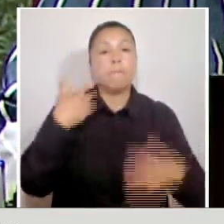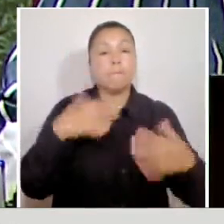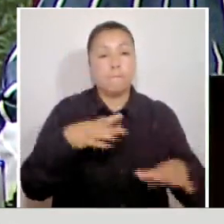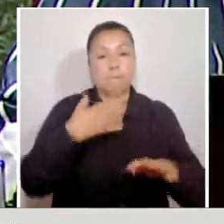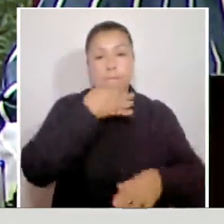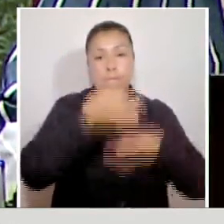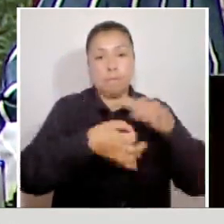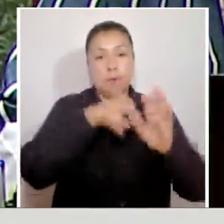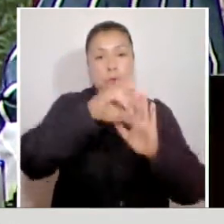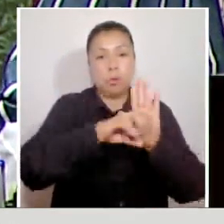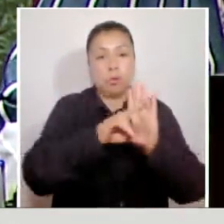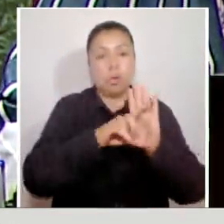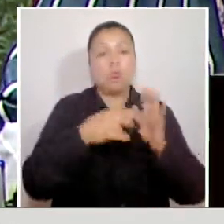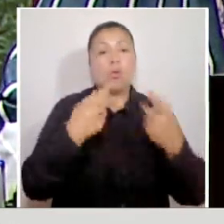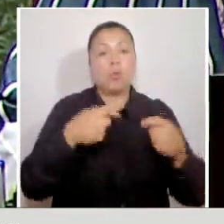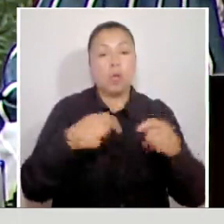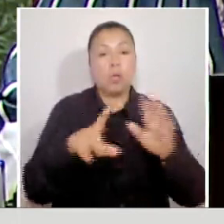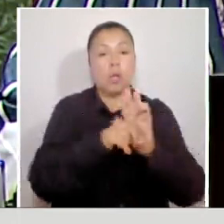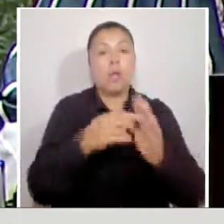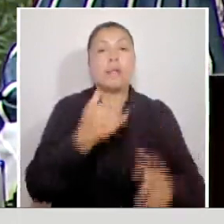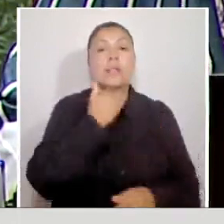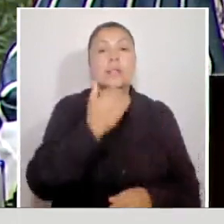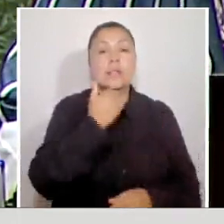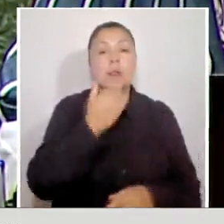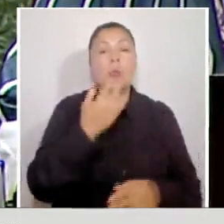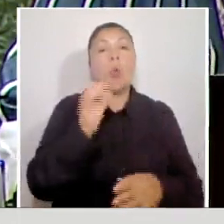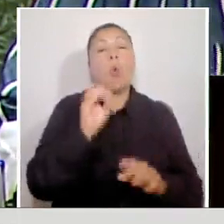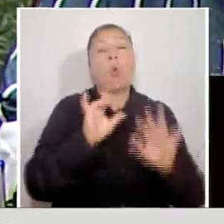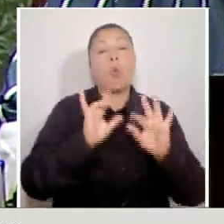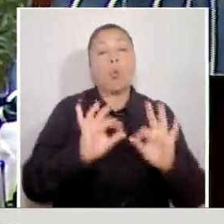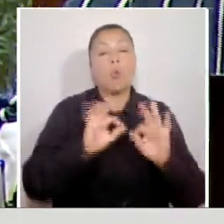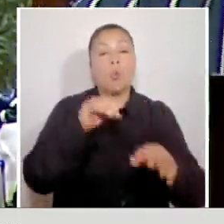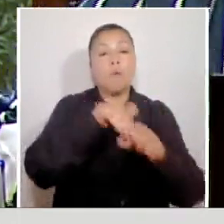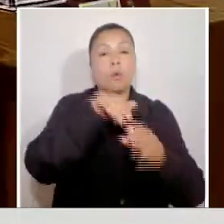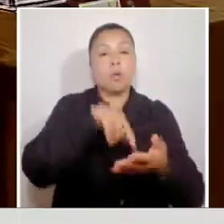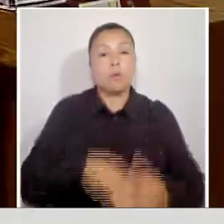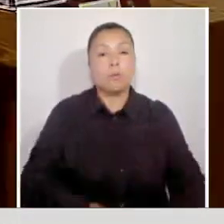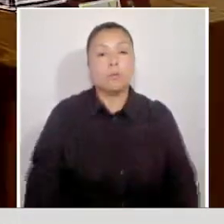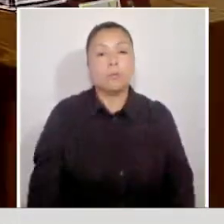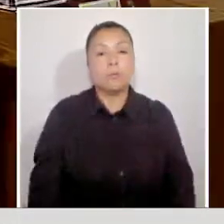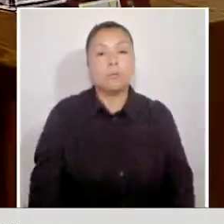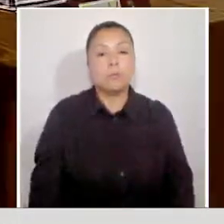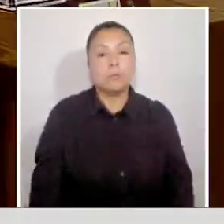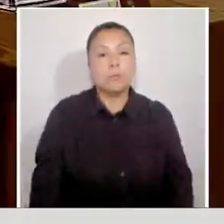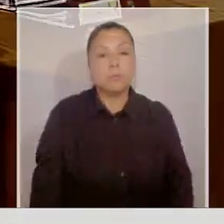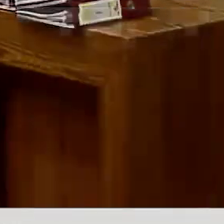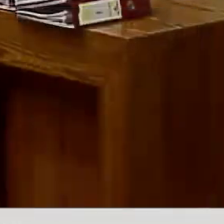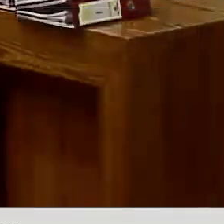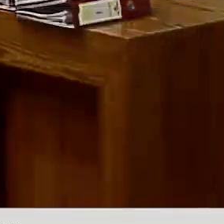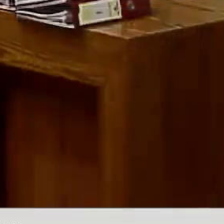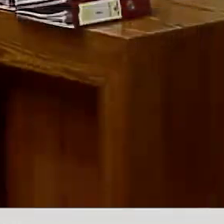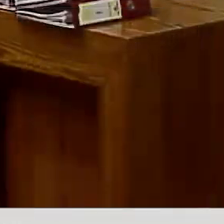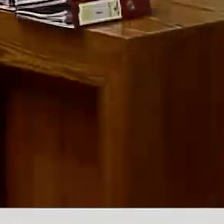proyecto trata materias de ley simple o común en votación